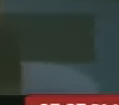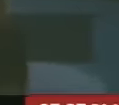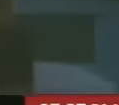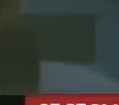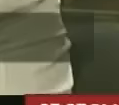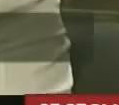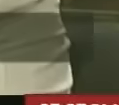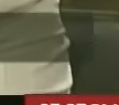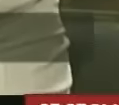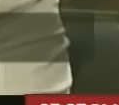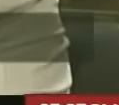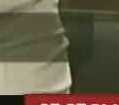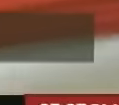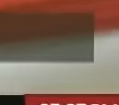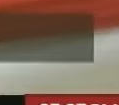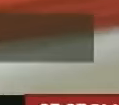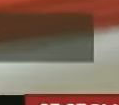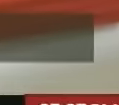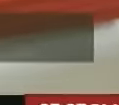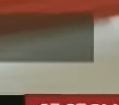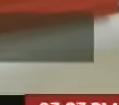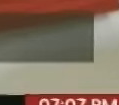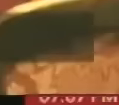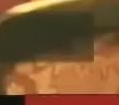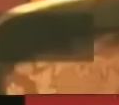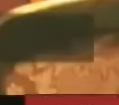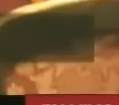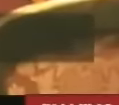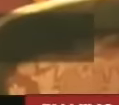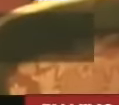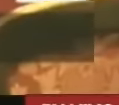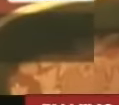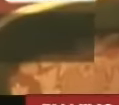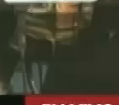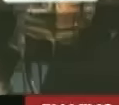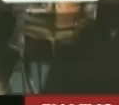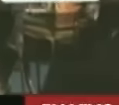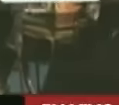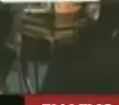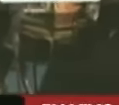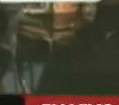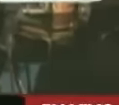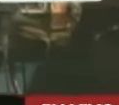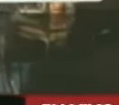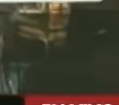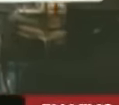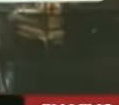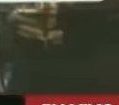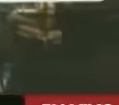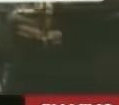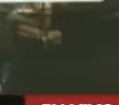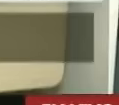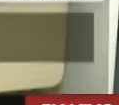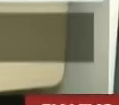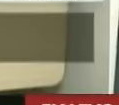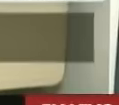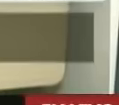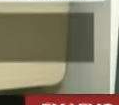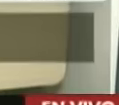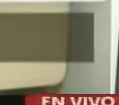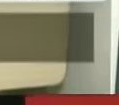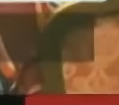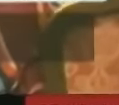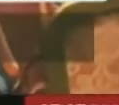Khan, anunció una serie de acuerdos que ratifican el compromiso de ambas partes con el desarrollo de acciones conjuntas en